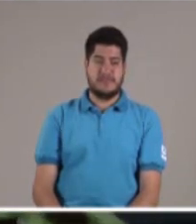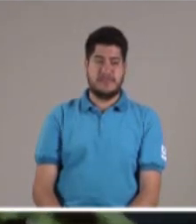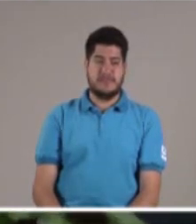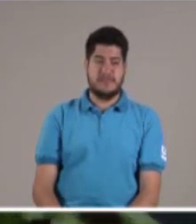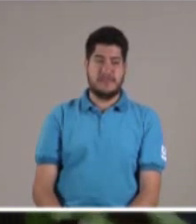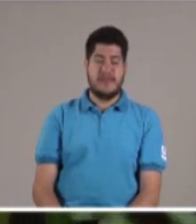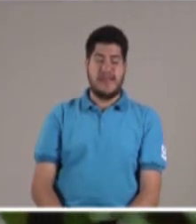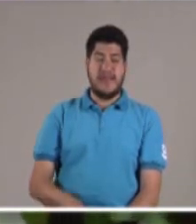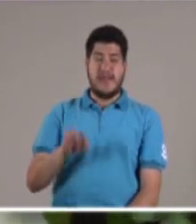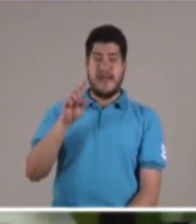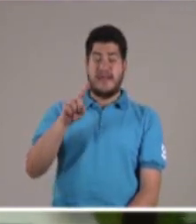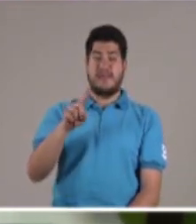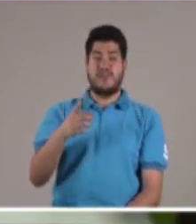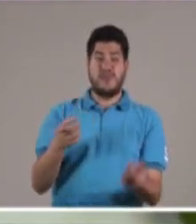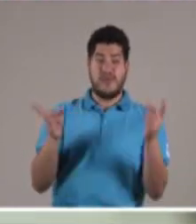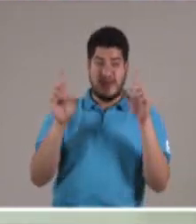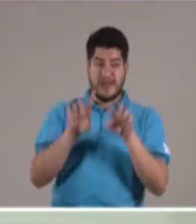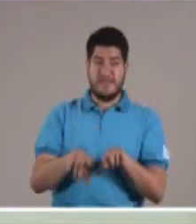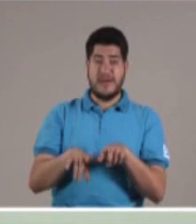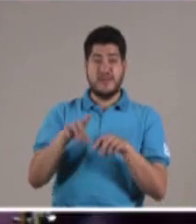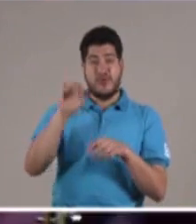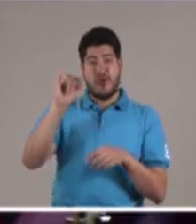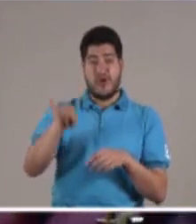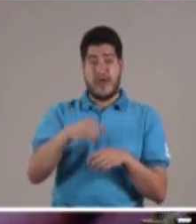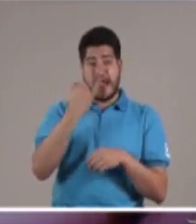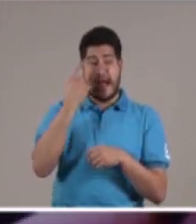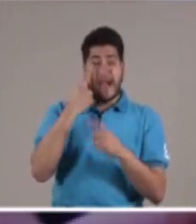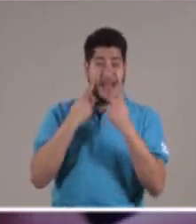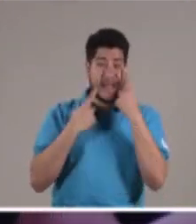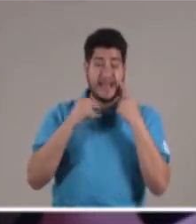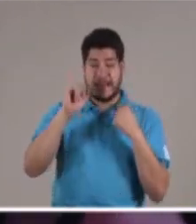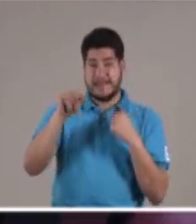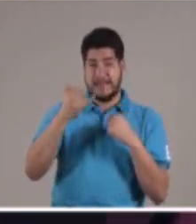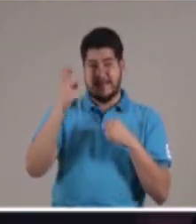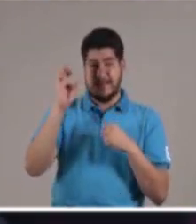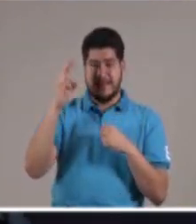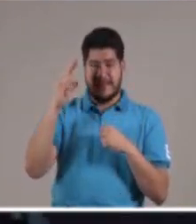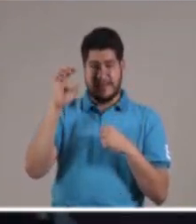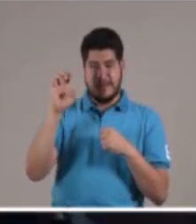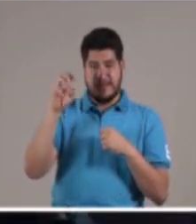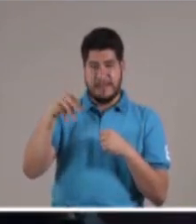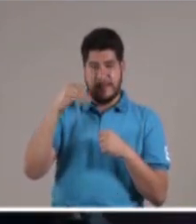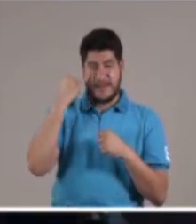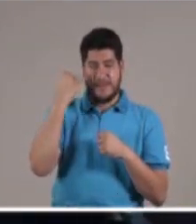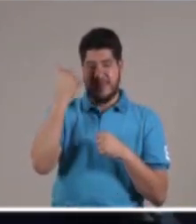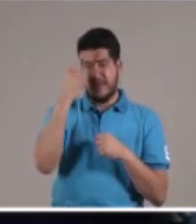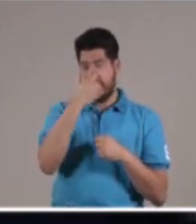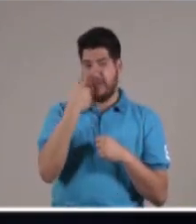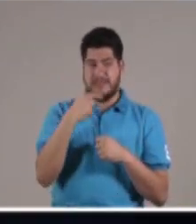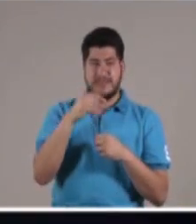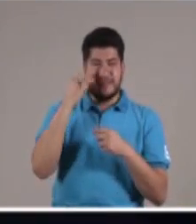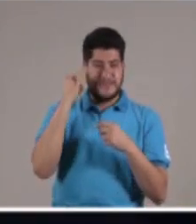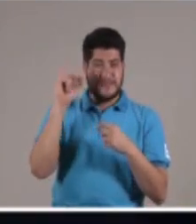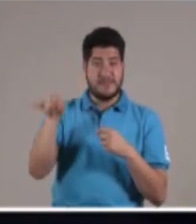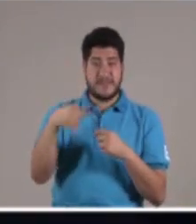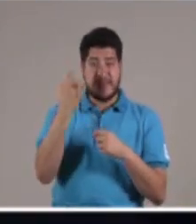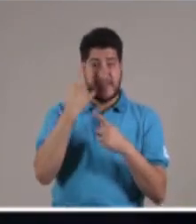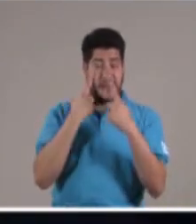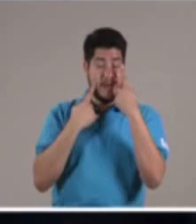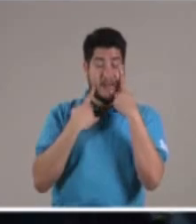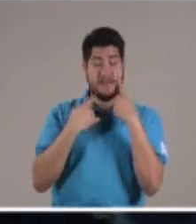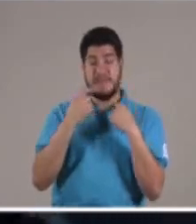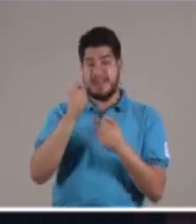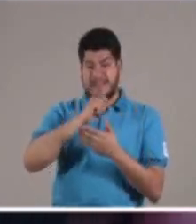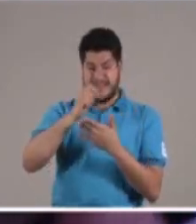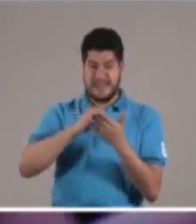eso le pasó a Jeremías Jeremías se escribe en uno de sus tanto en el libro de Jeremías